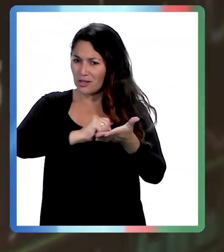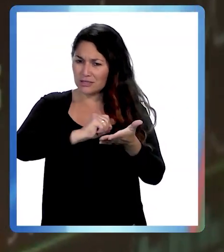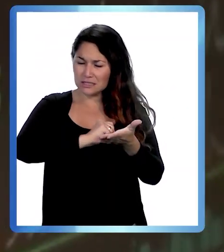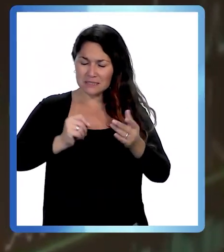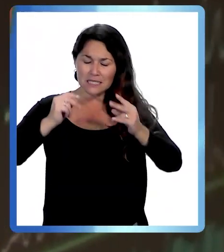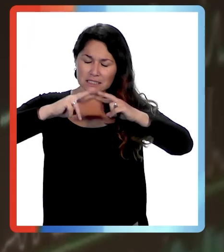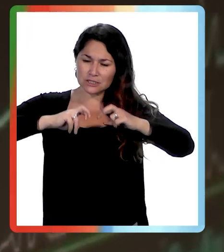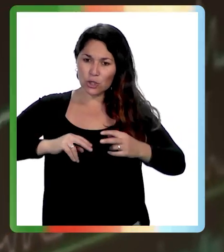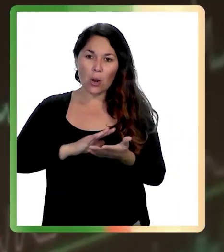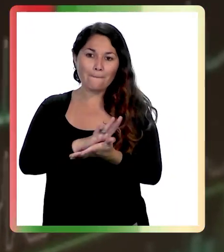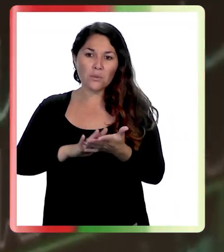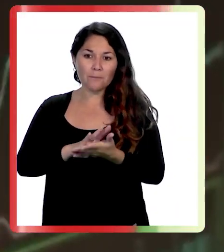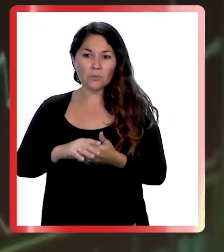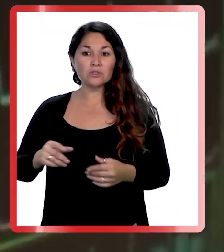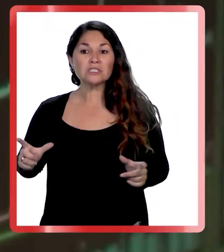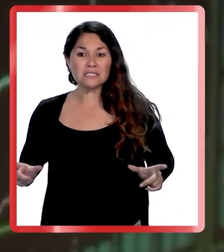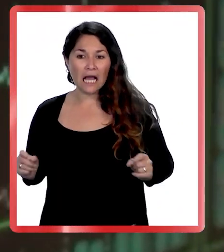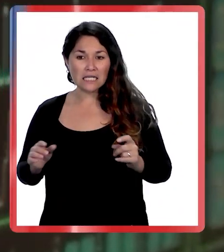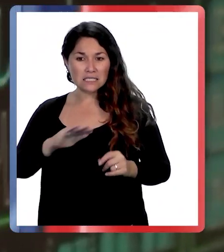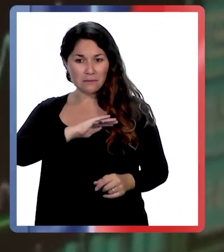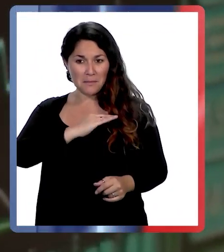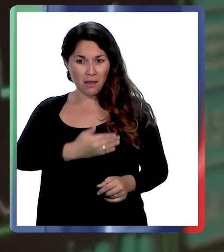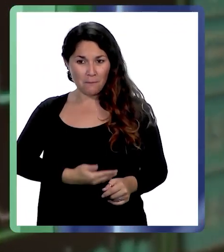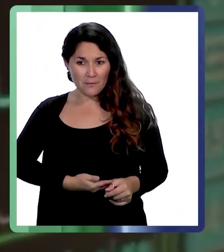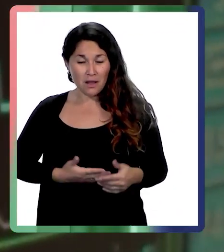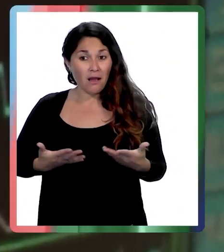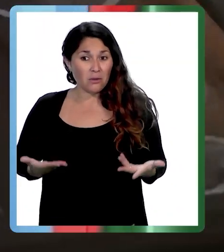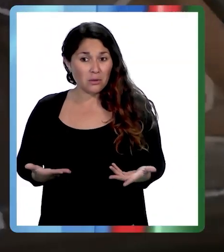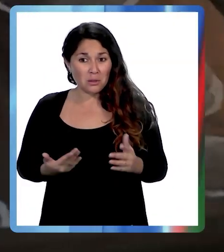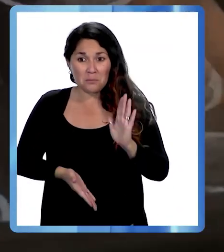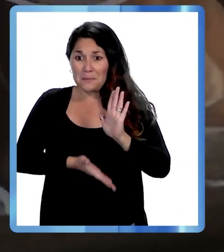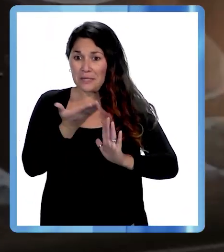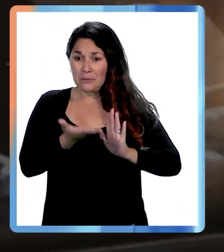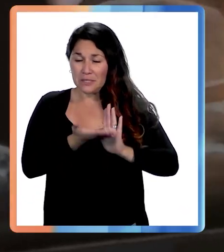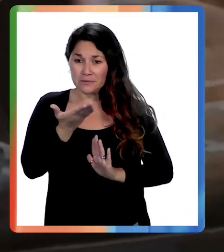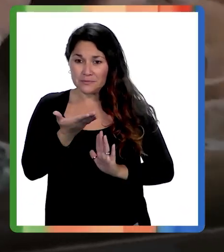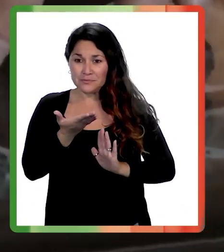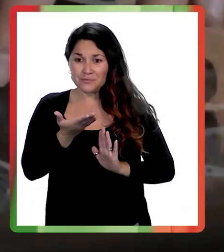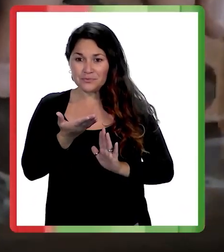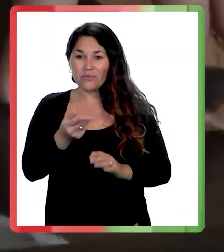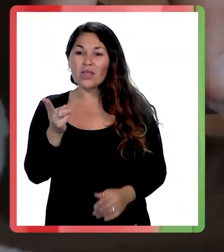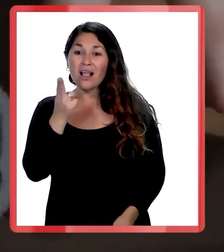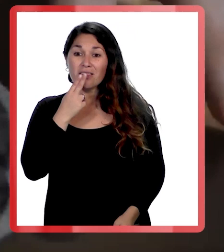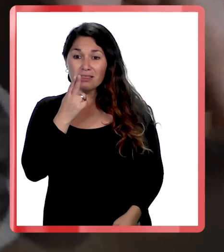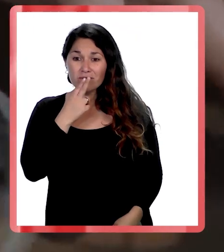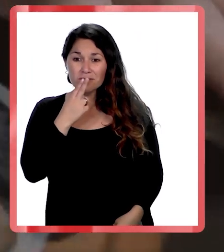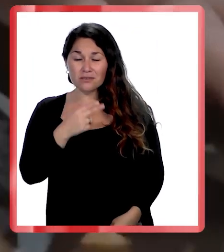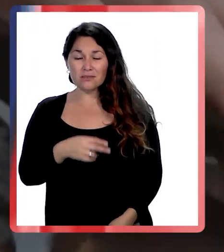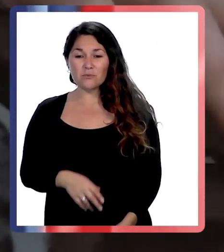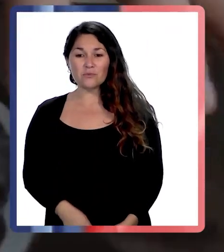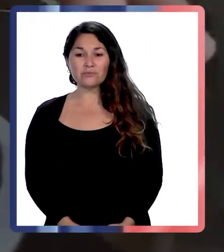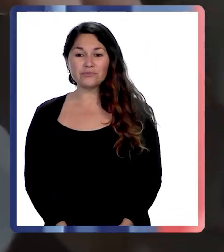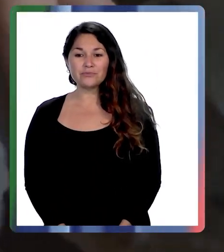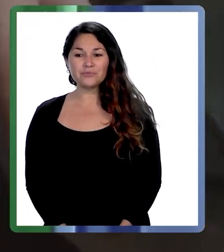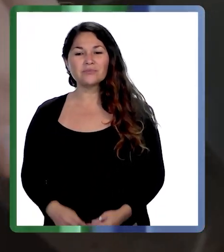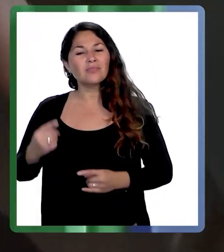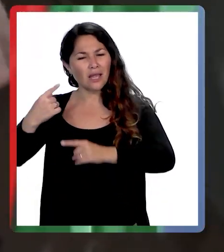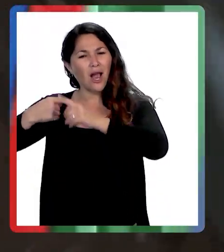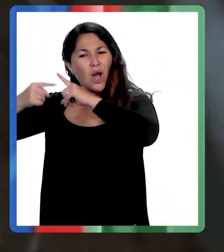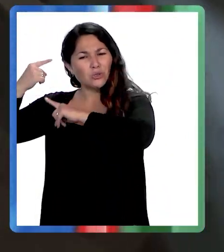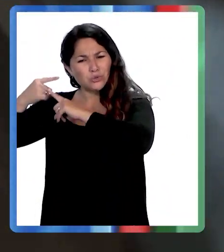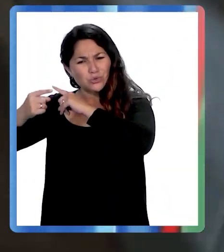tienen asociaciones directas como cáncer de mama, por ejemplo, pero también la mayoría de los cánceres El